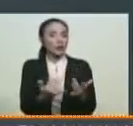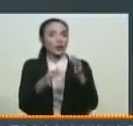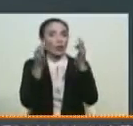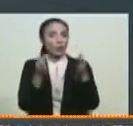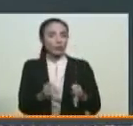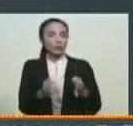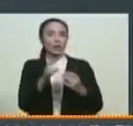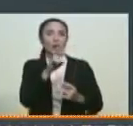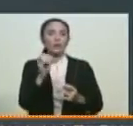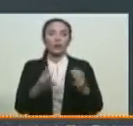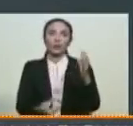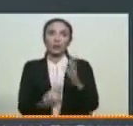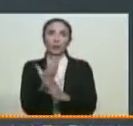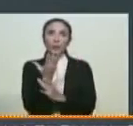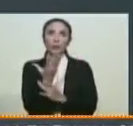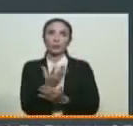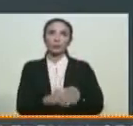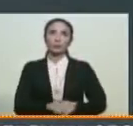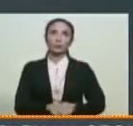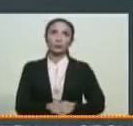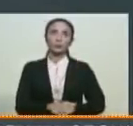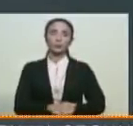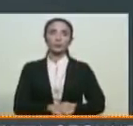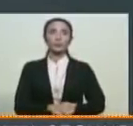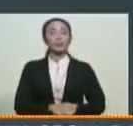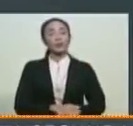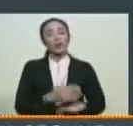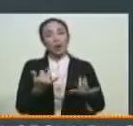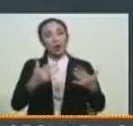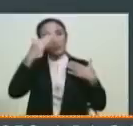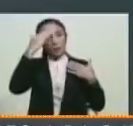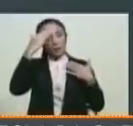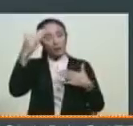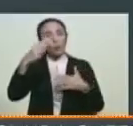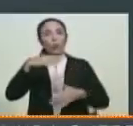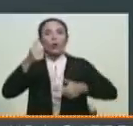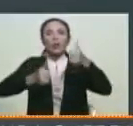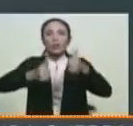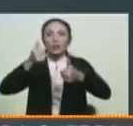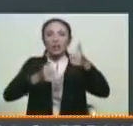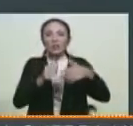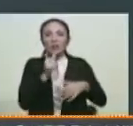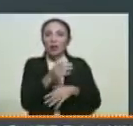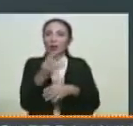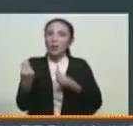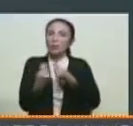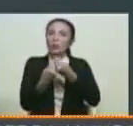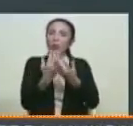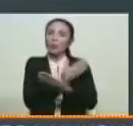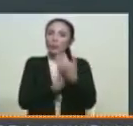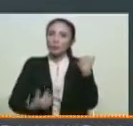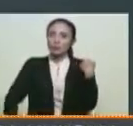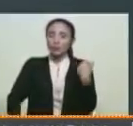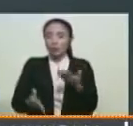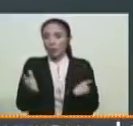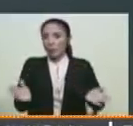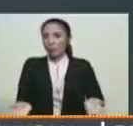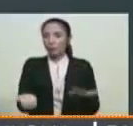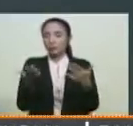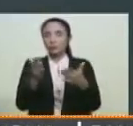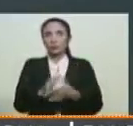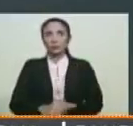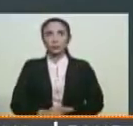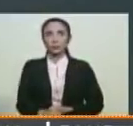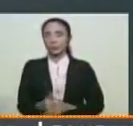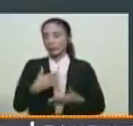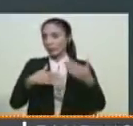Yo saludo desde aquí a todos los candidatos presidenciales. Estamos en la recta final. Vamos a echar el resto, pues. Vamos